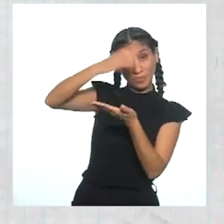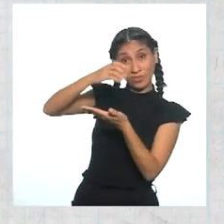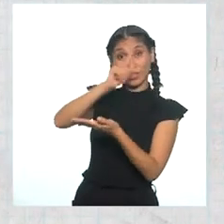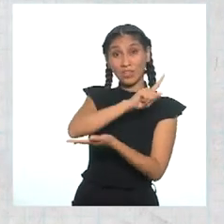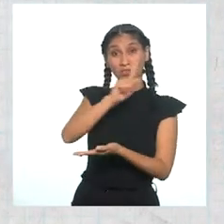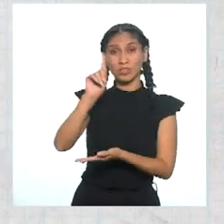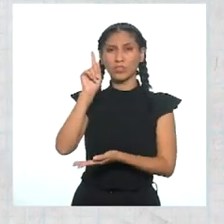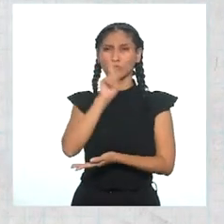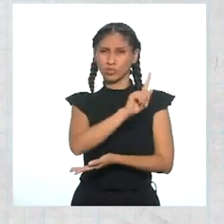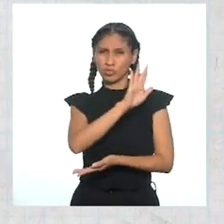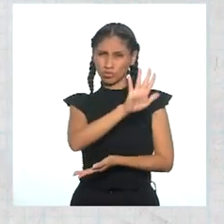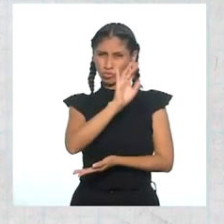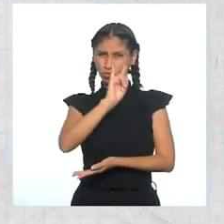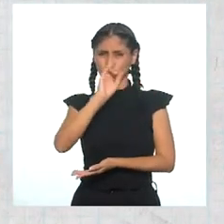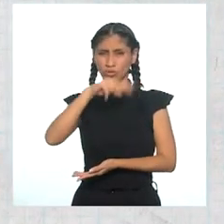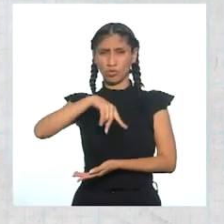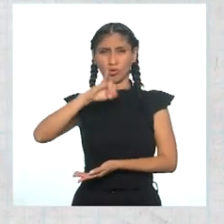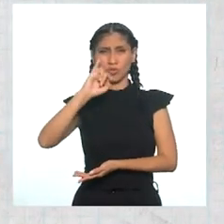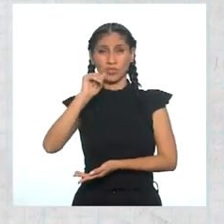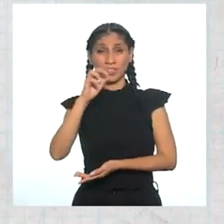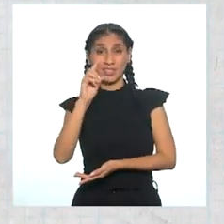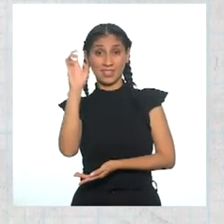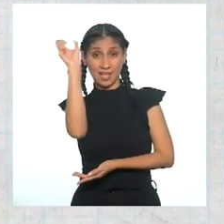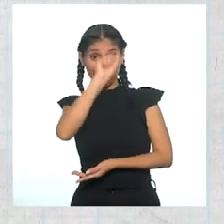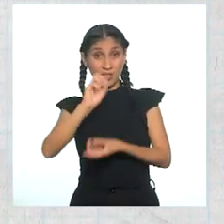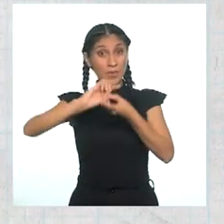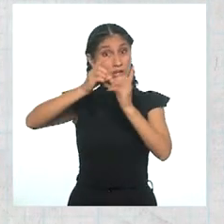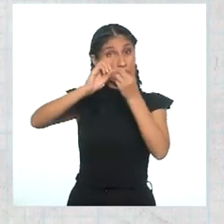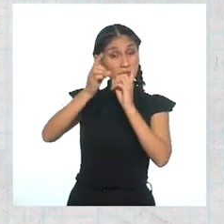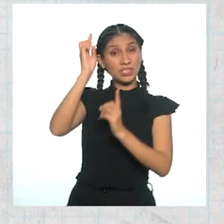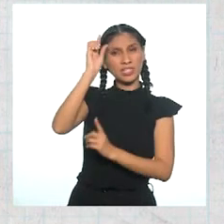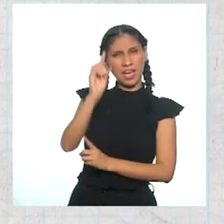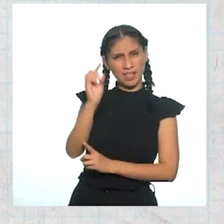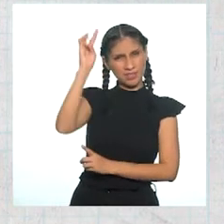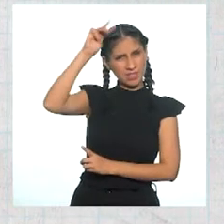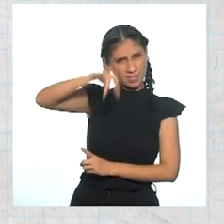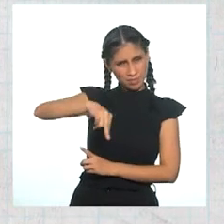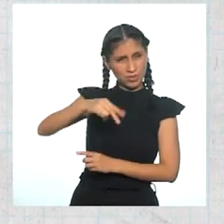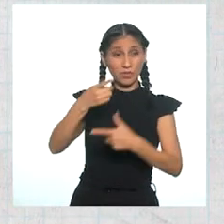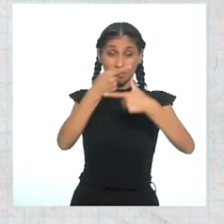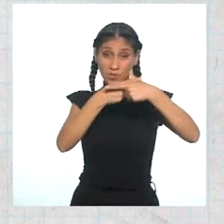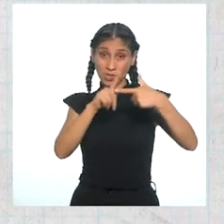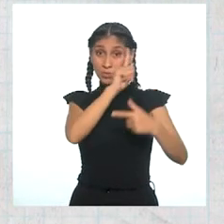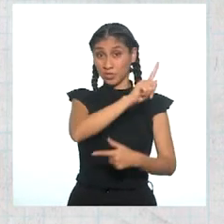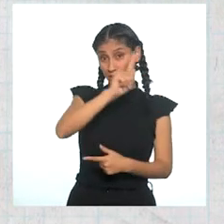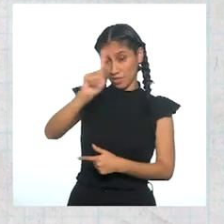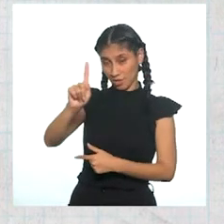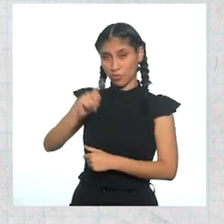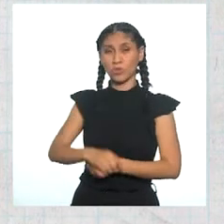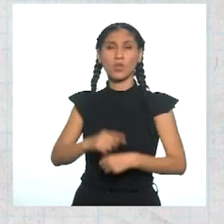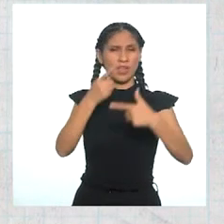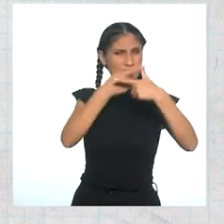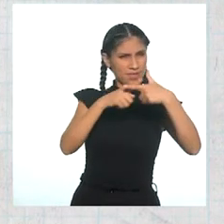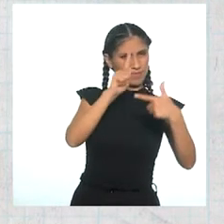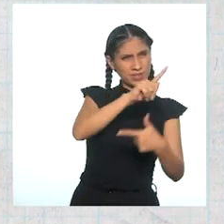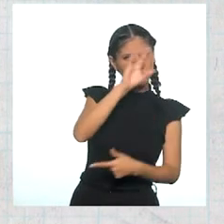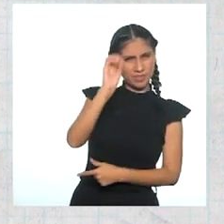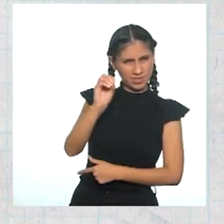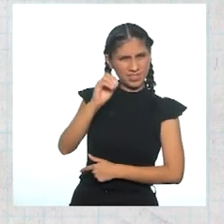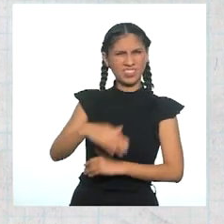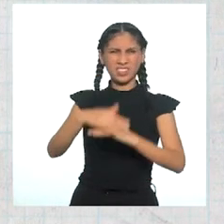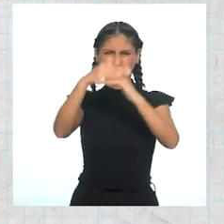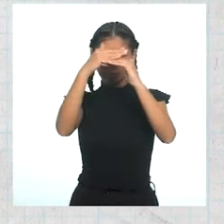dadas originalmente deben convertirse a decímetros. Para esto dividimos cada valor entre 10.